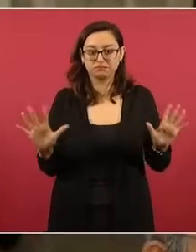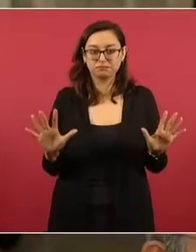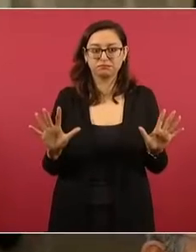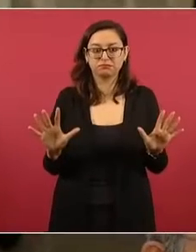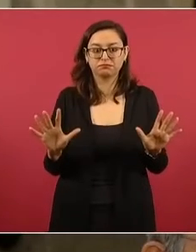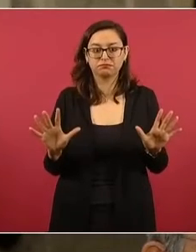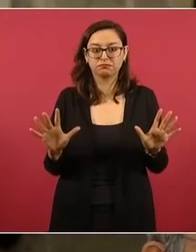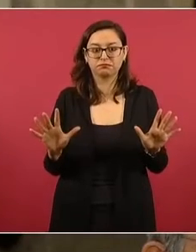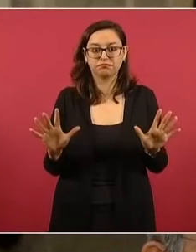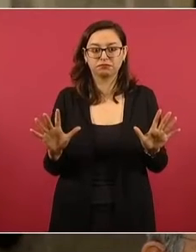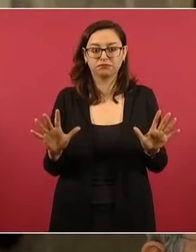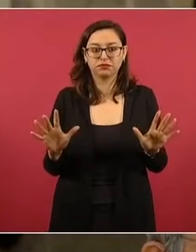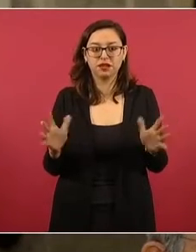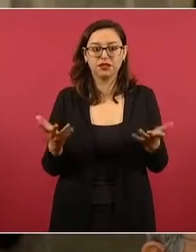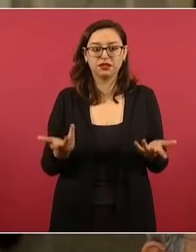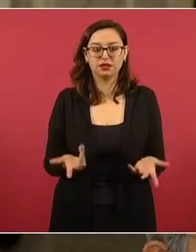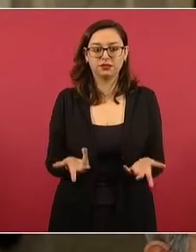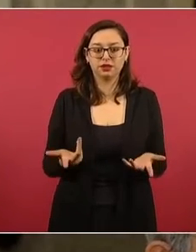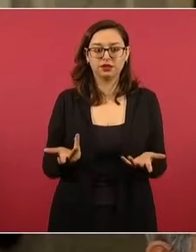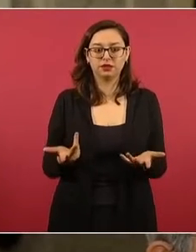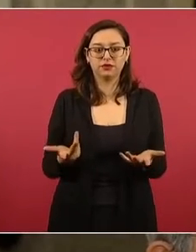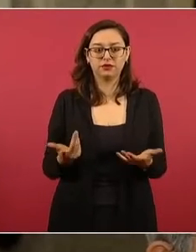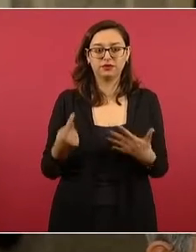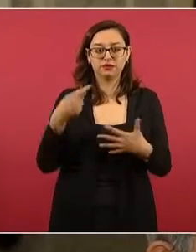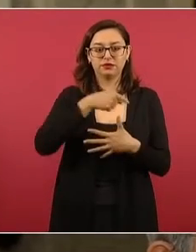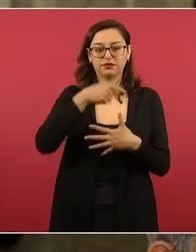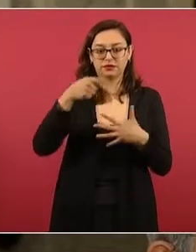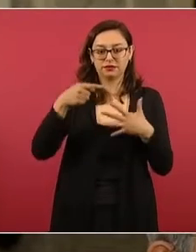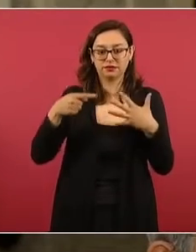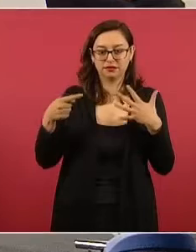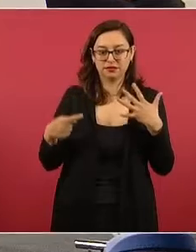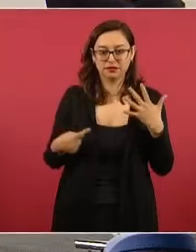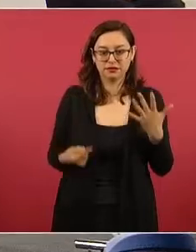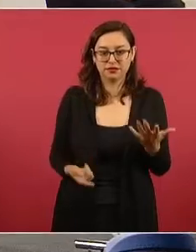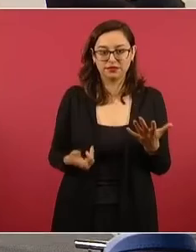con lo poco que estamos invirtiendo, porque no tenemos